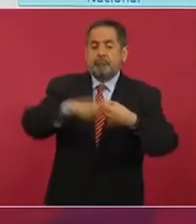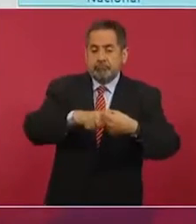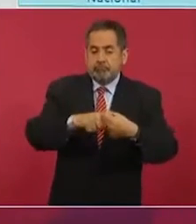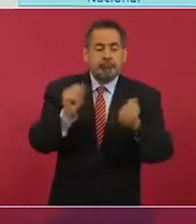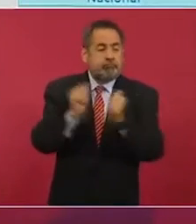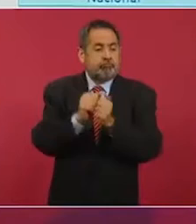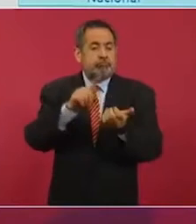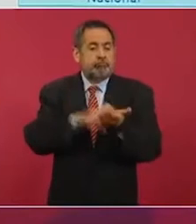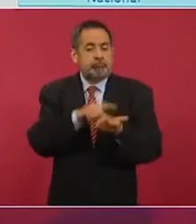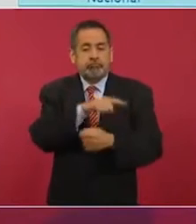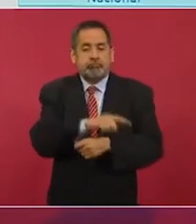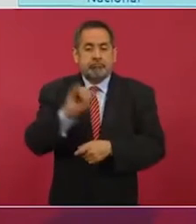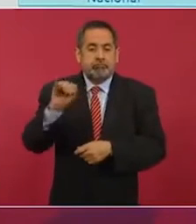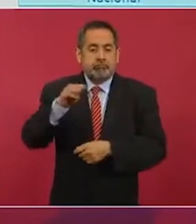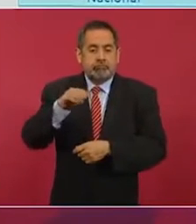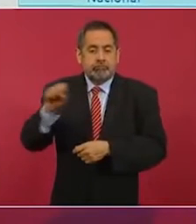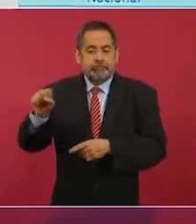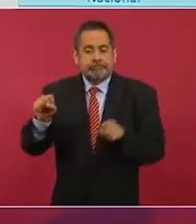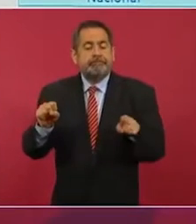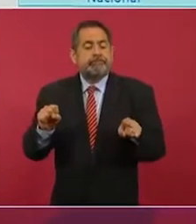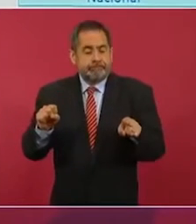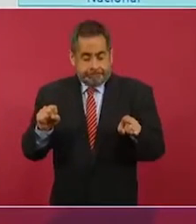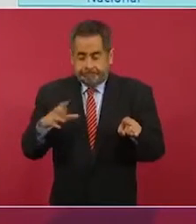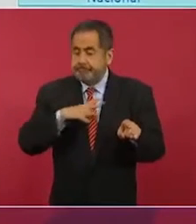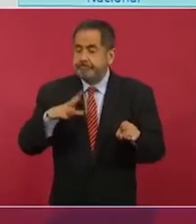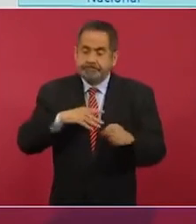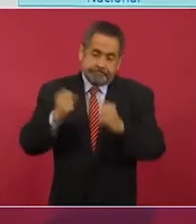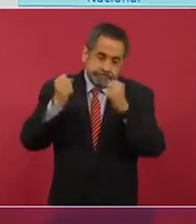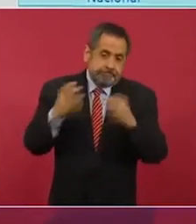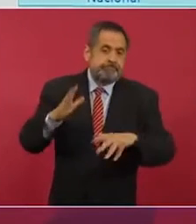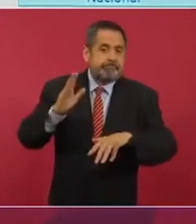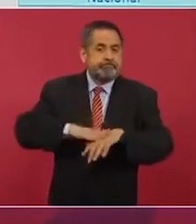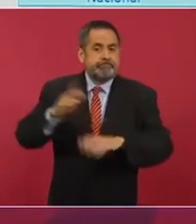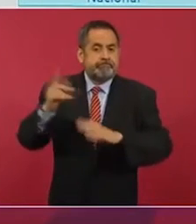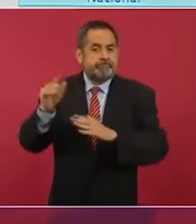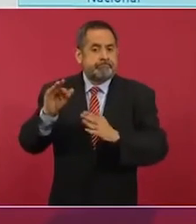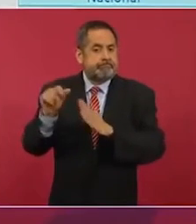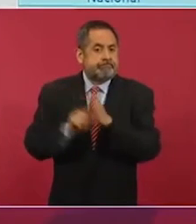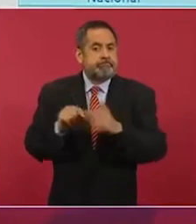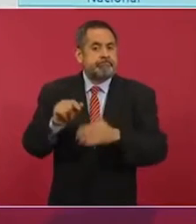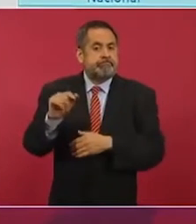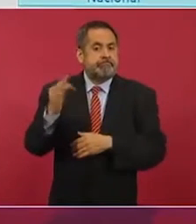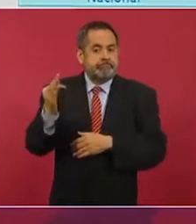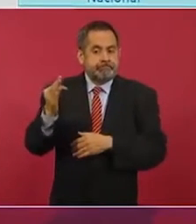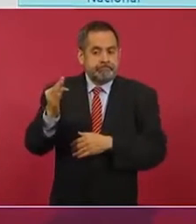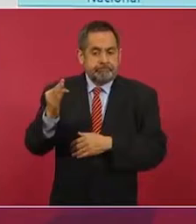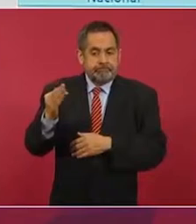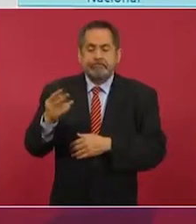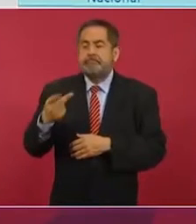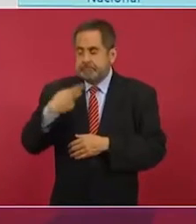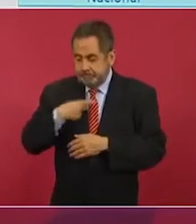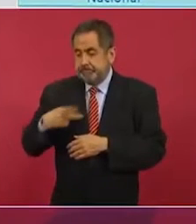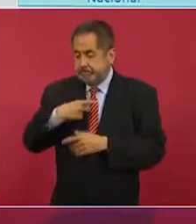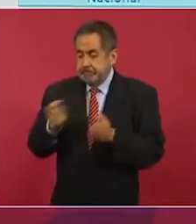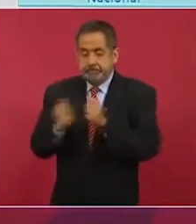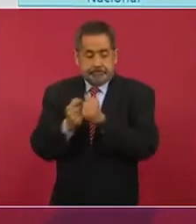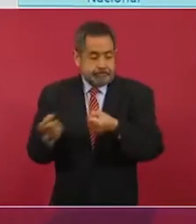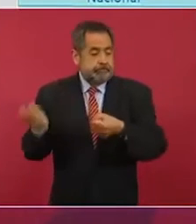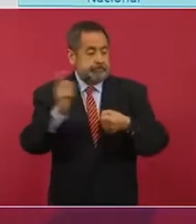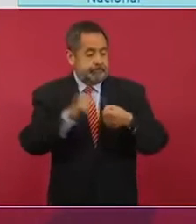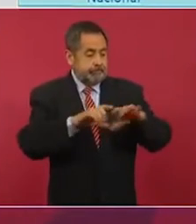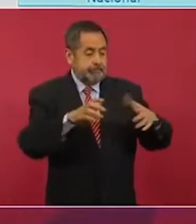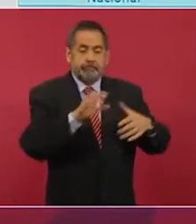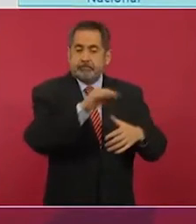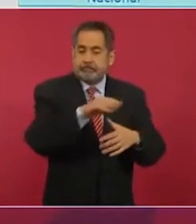inscritos en el Seguro Social, trabajadores inscritos en el Seguro Social.